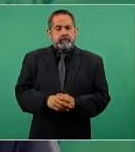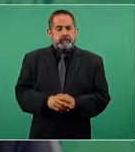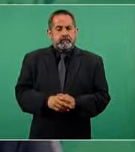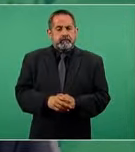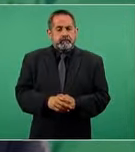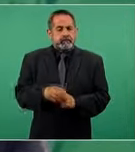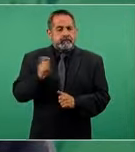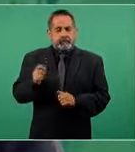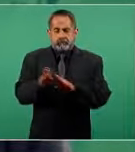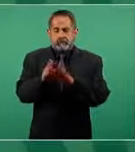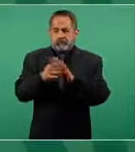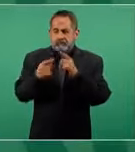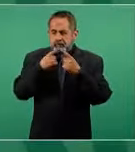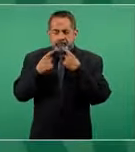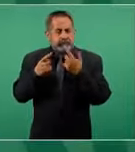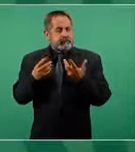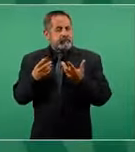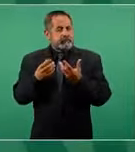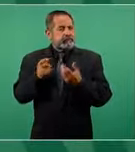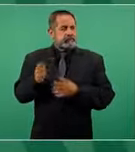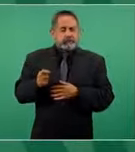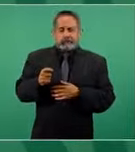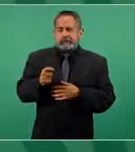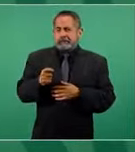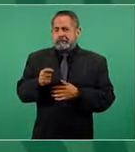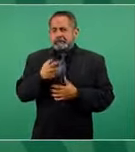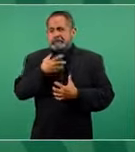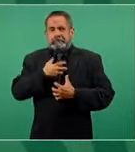y mucho menos la frustración.